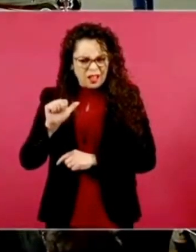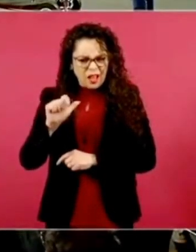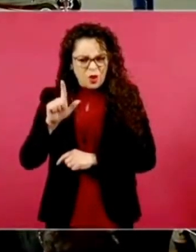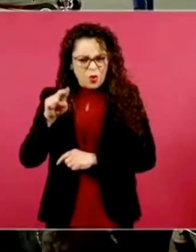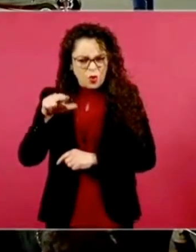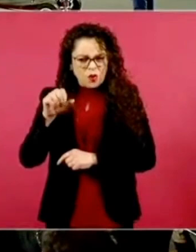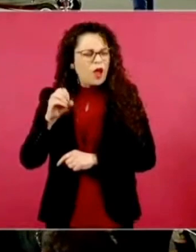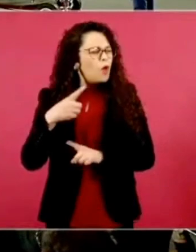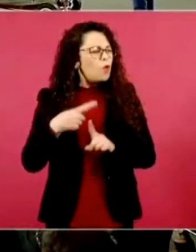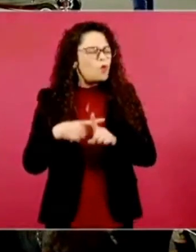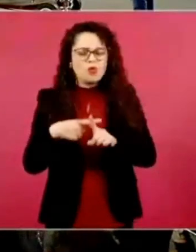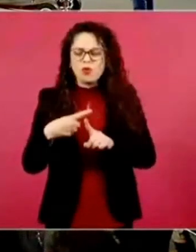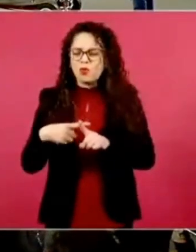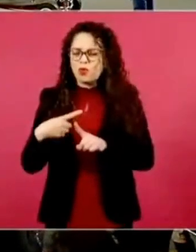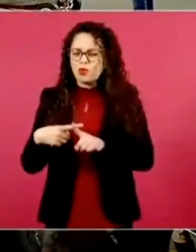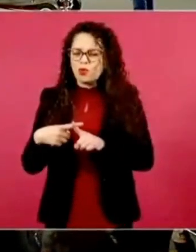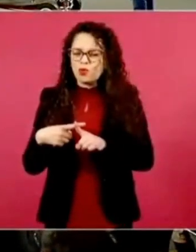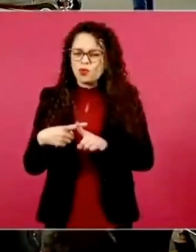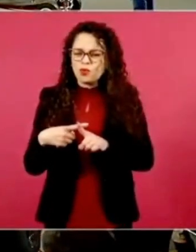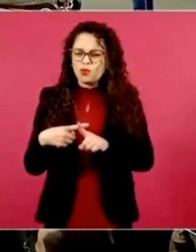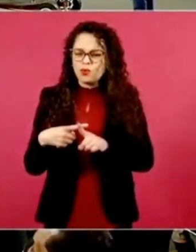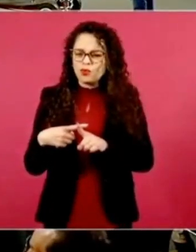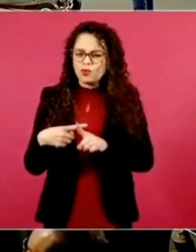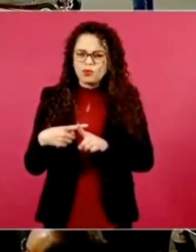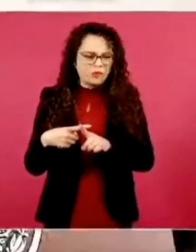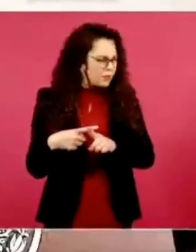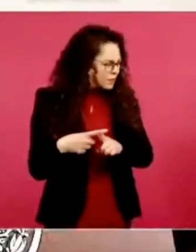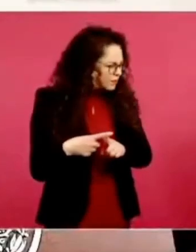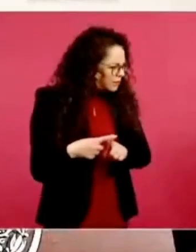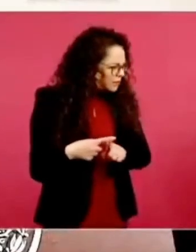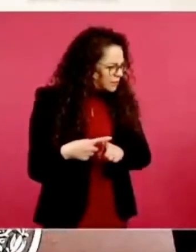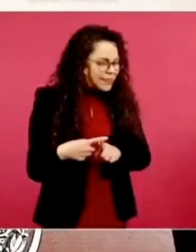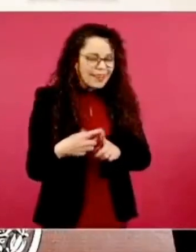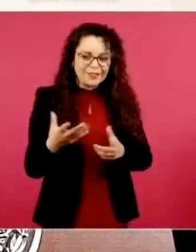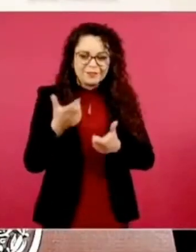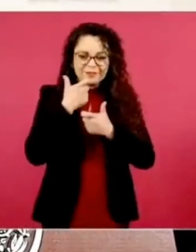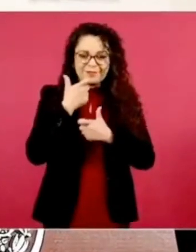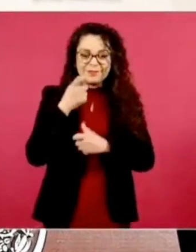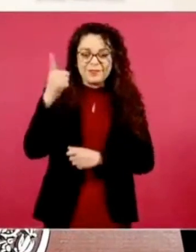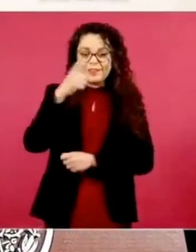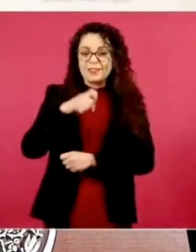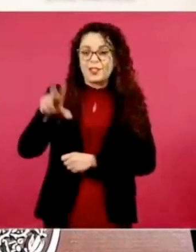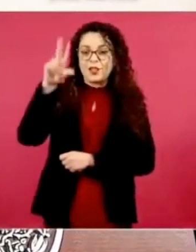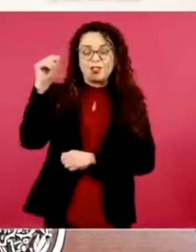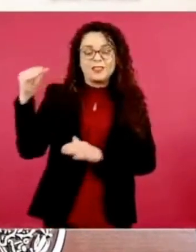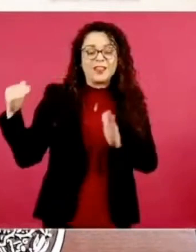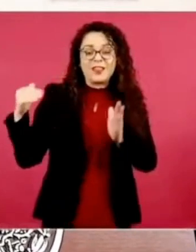No, tú no eras, pero 180,000.